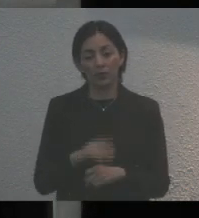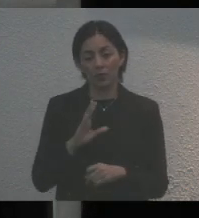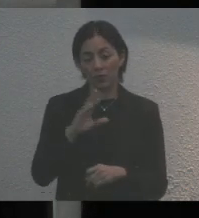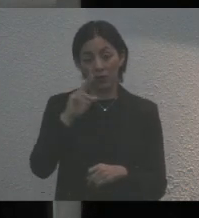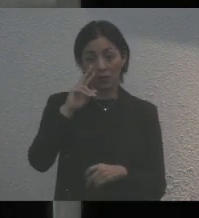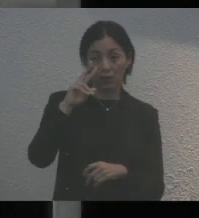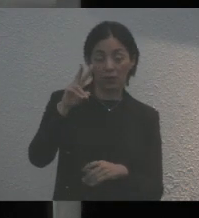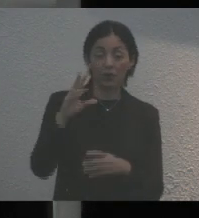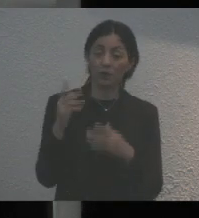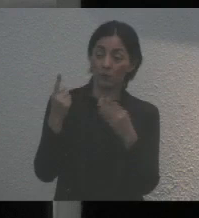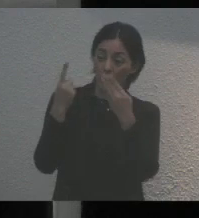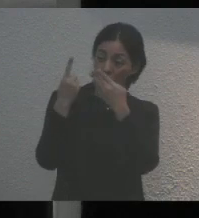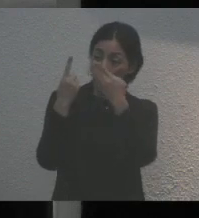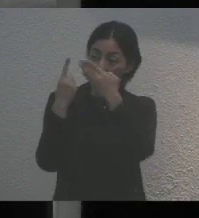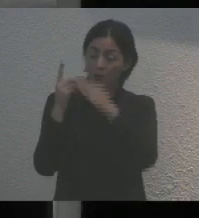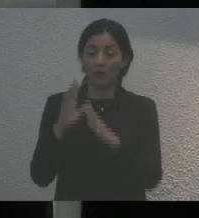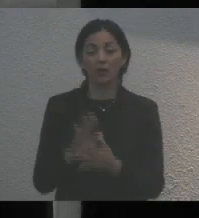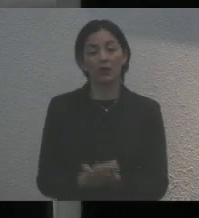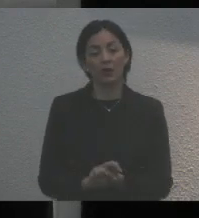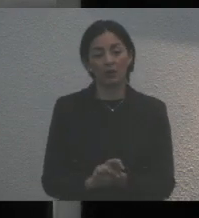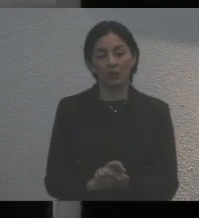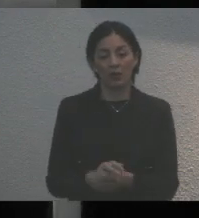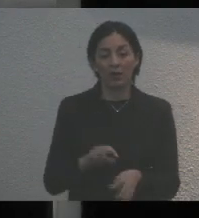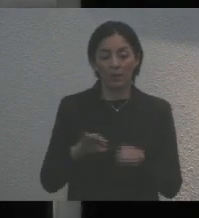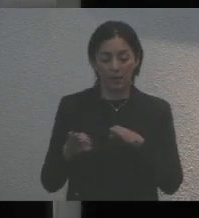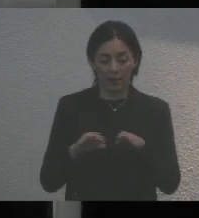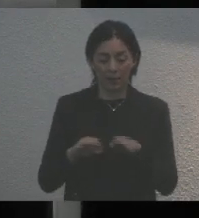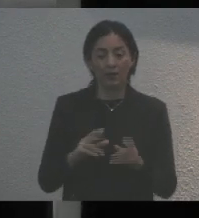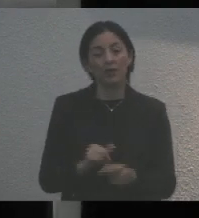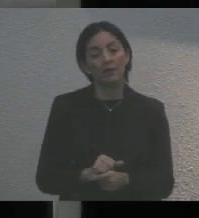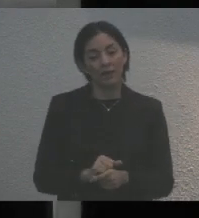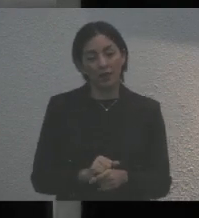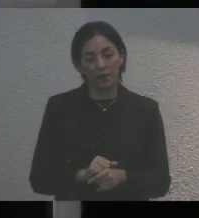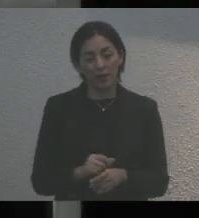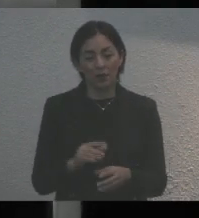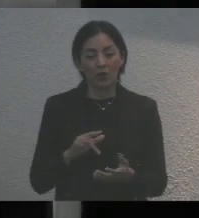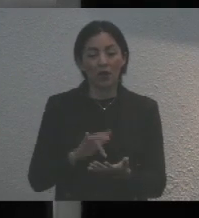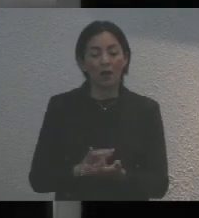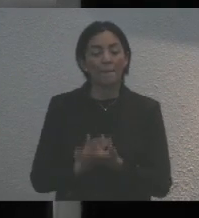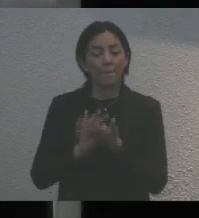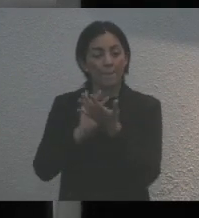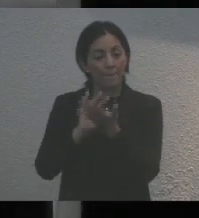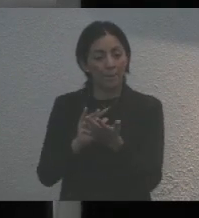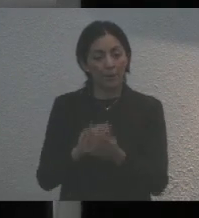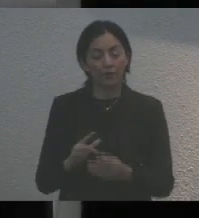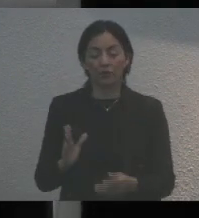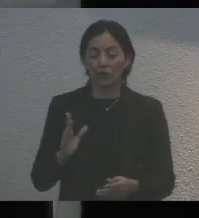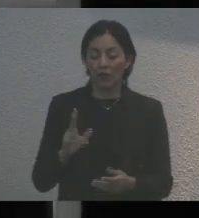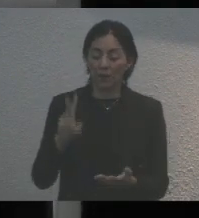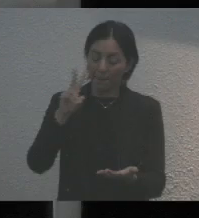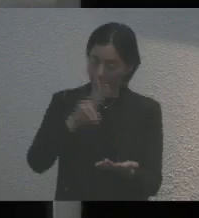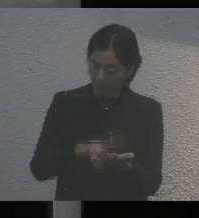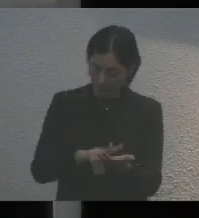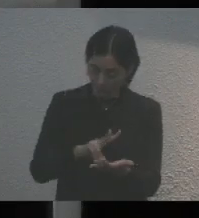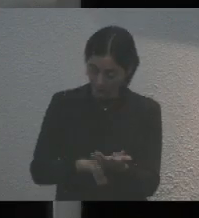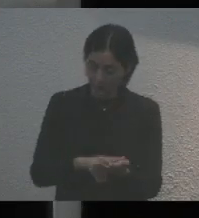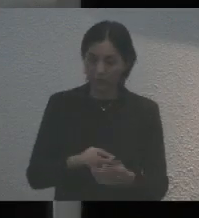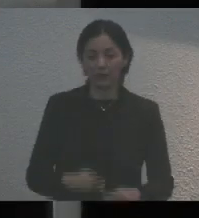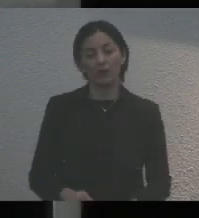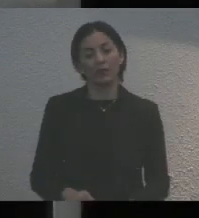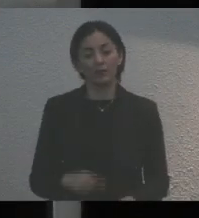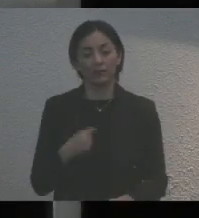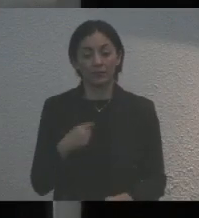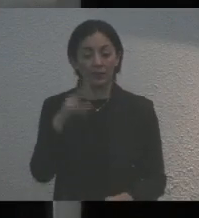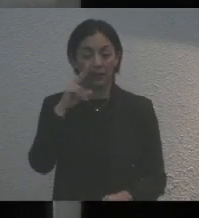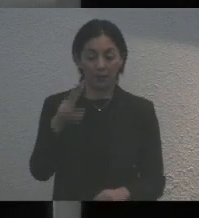cada meta, sé que muchas veces nuestro trabajo ha podido ayudar y nos ha dado el valor de ver a cada